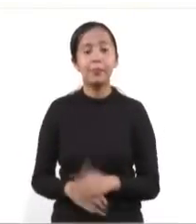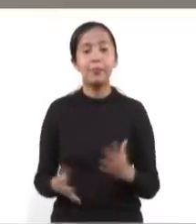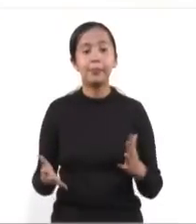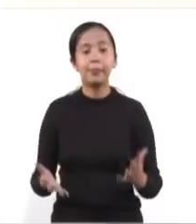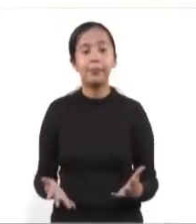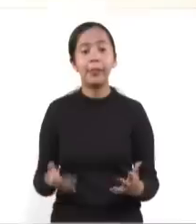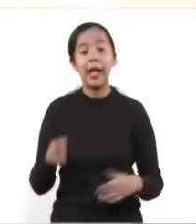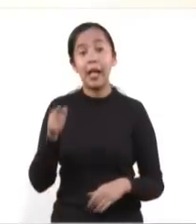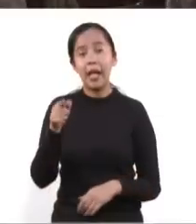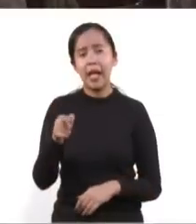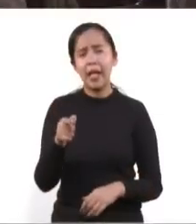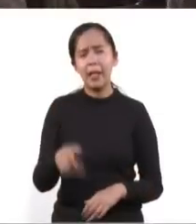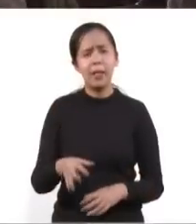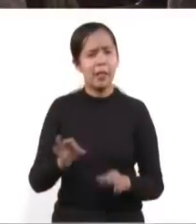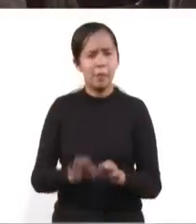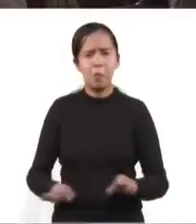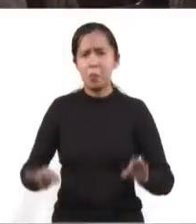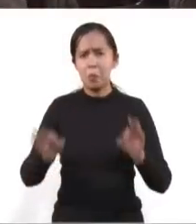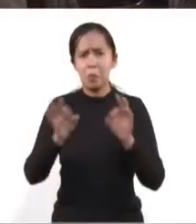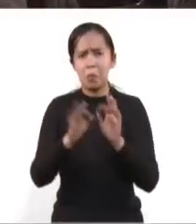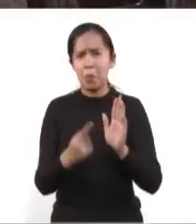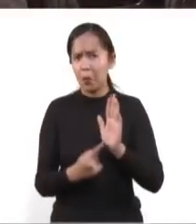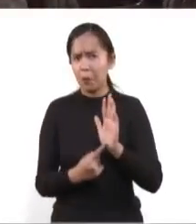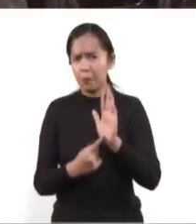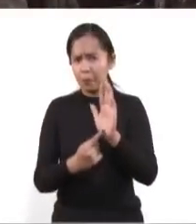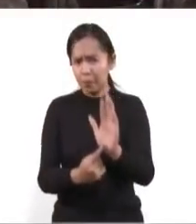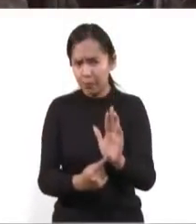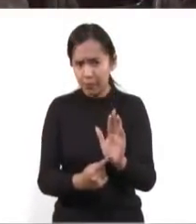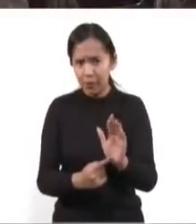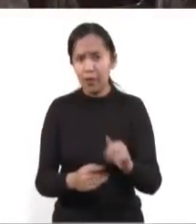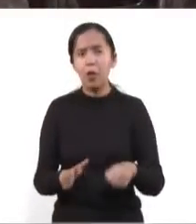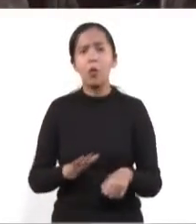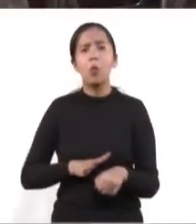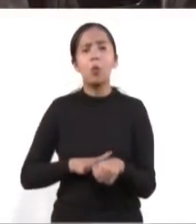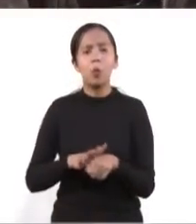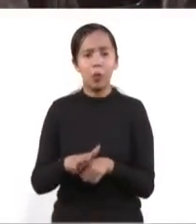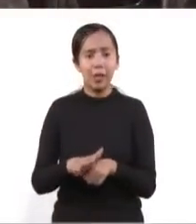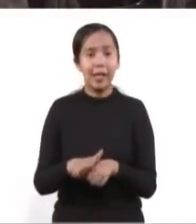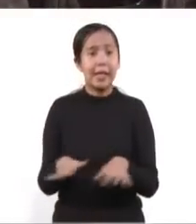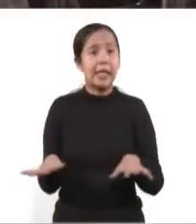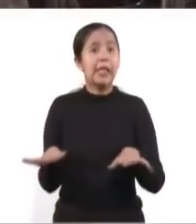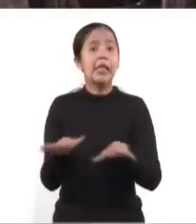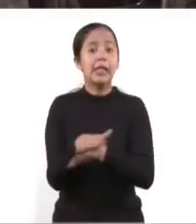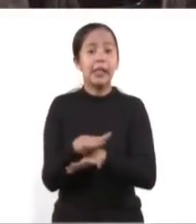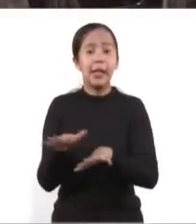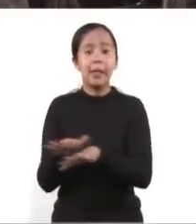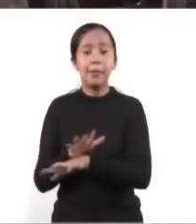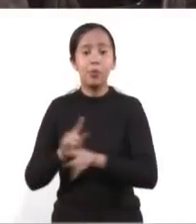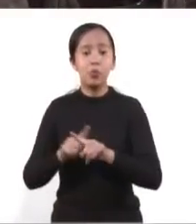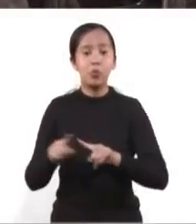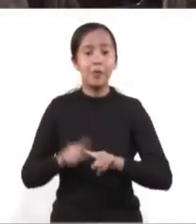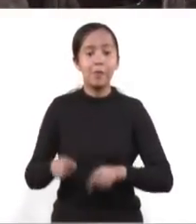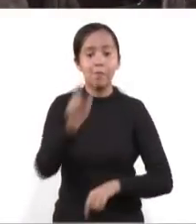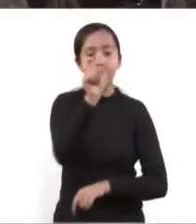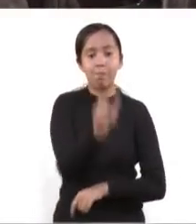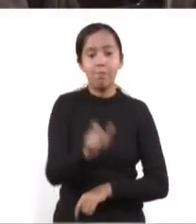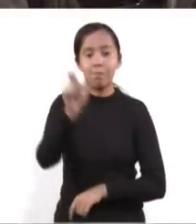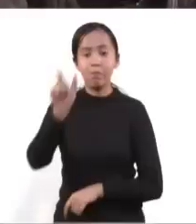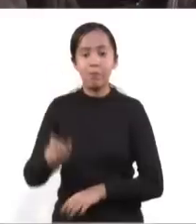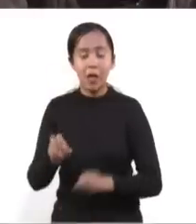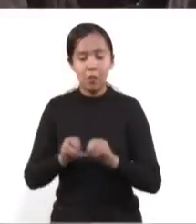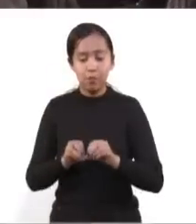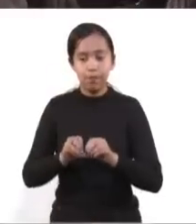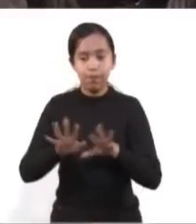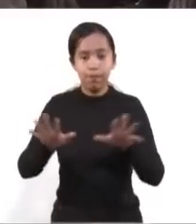rasgos importantes a destacar en el proyecto Metro Energía es la sustitución de las características de alimentación